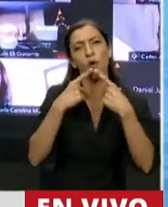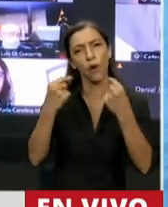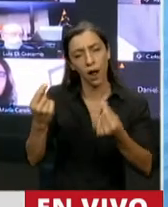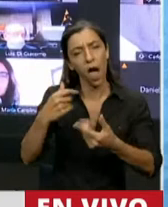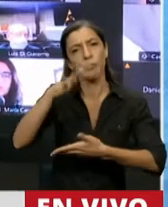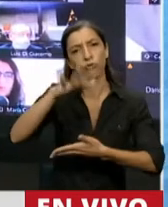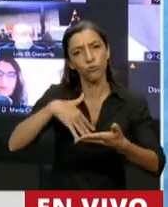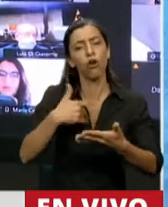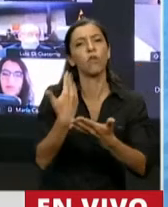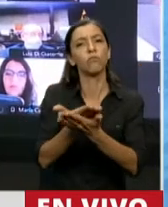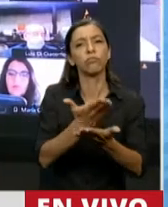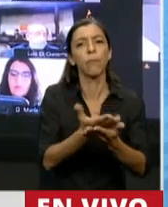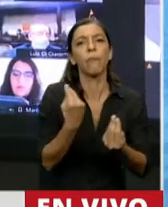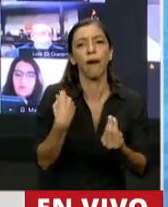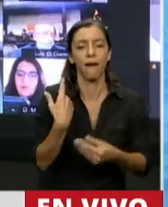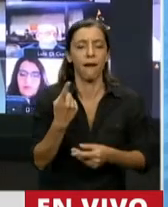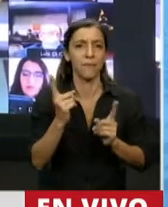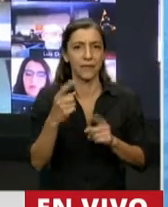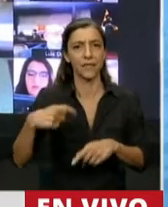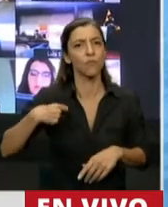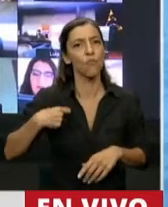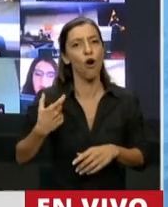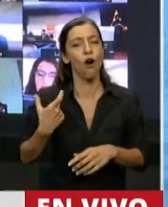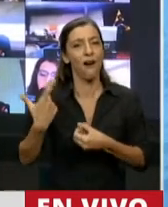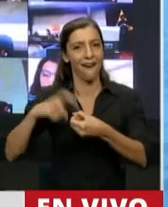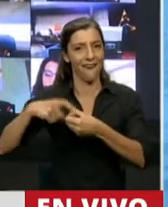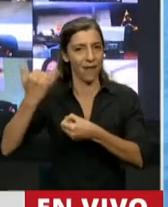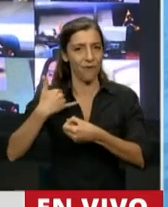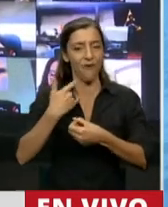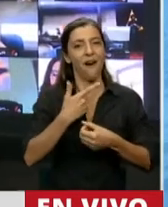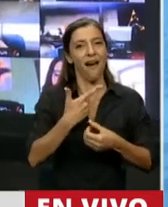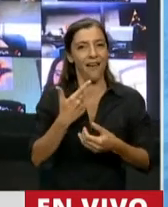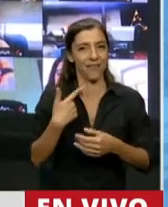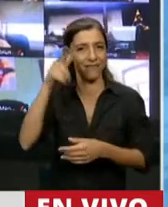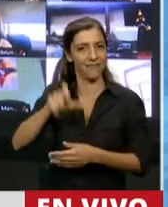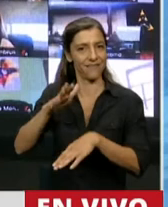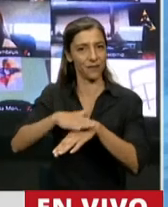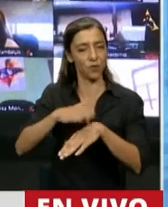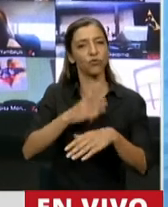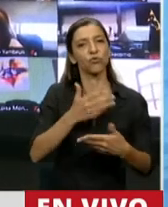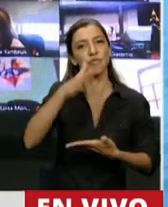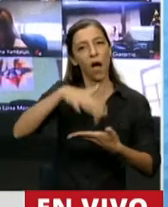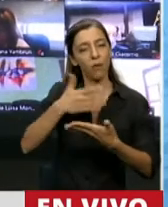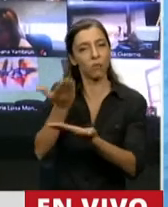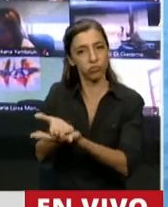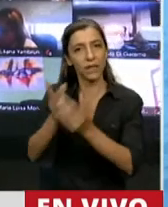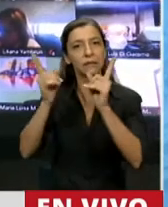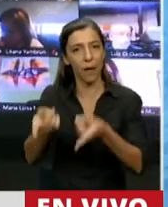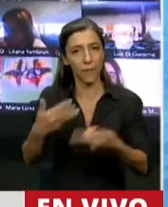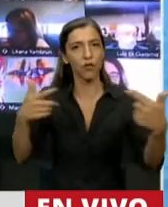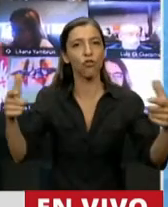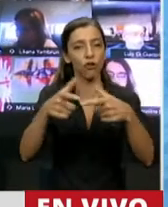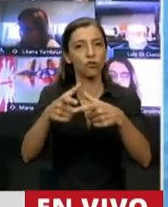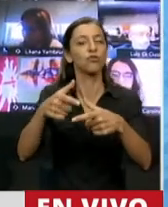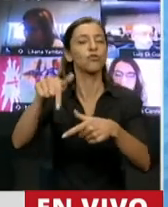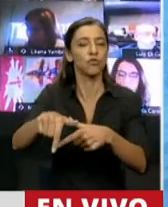sus representantes gremiales que participan ante el Consejo Local de la provincia de Entre Ríos en la obra social, tanto de los